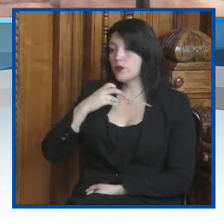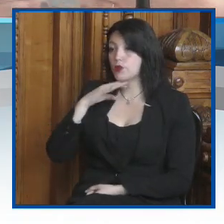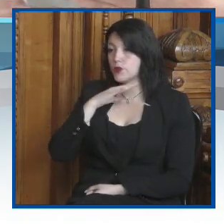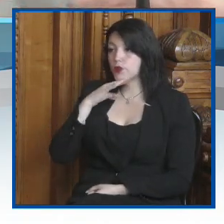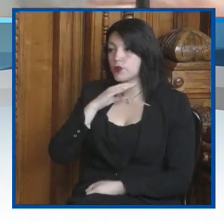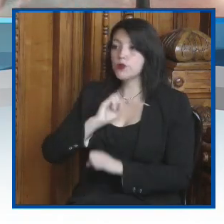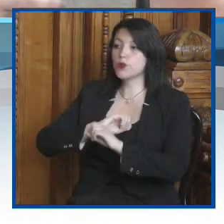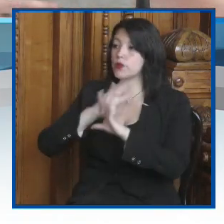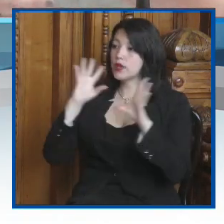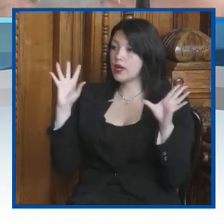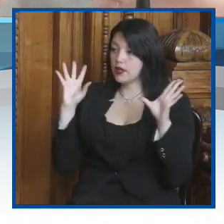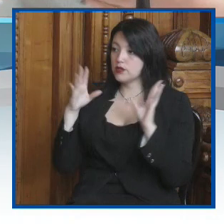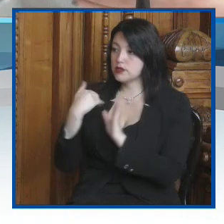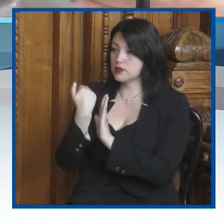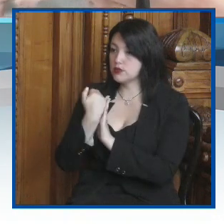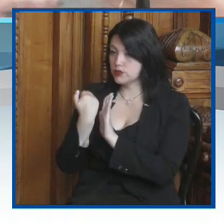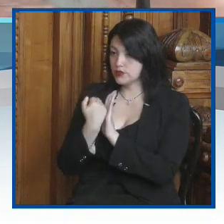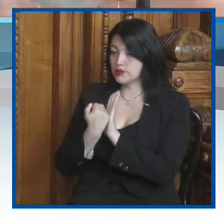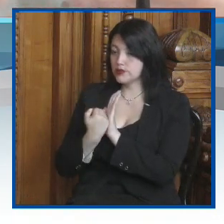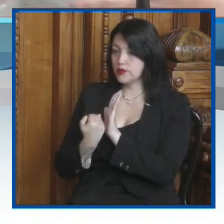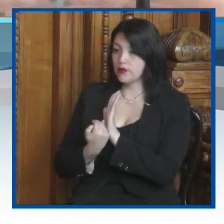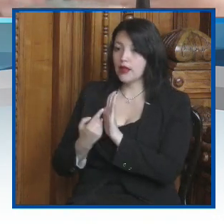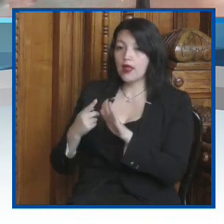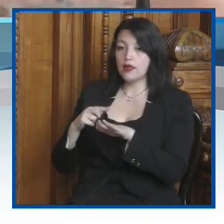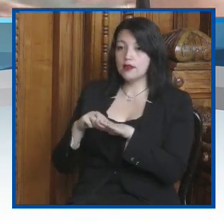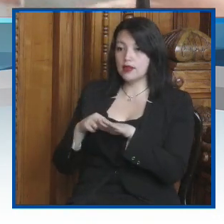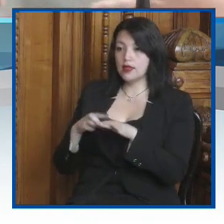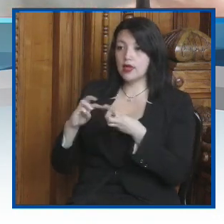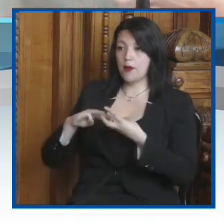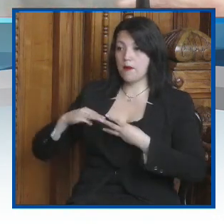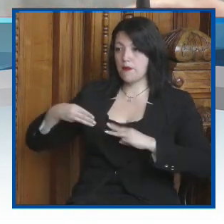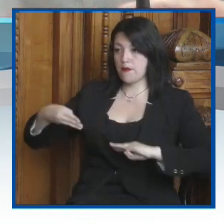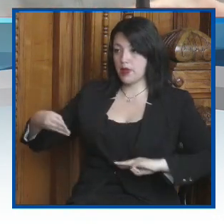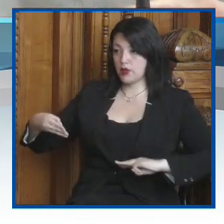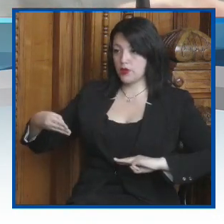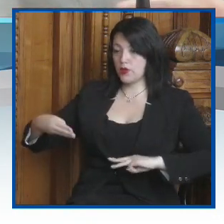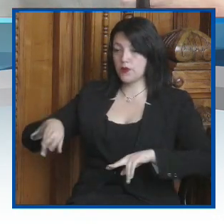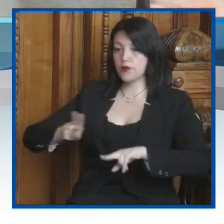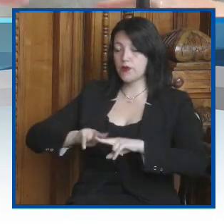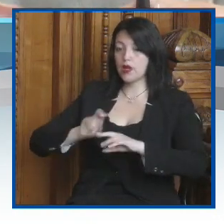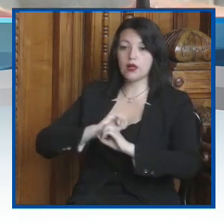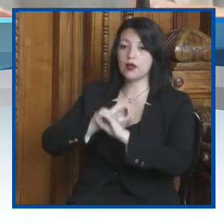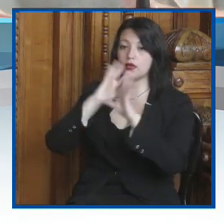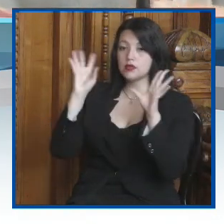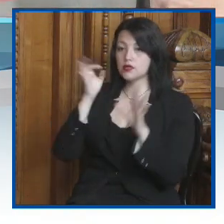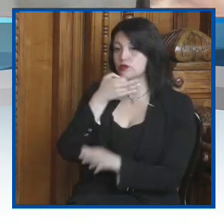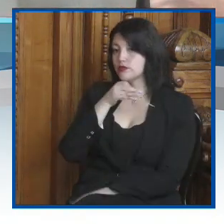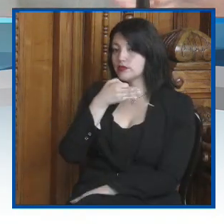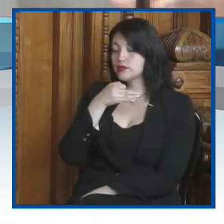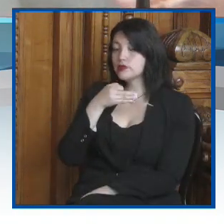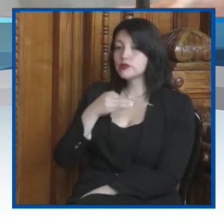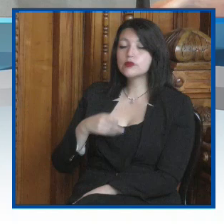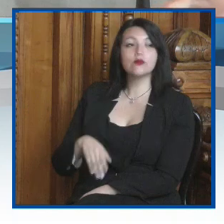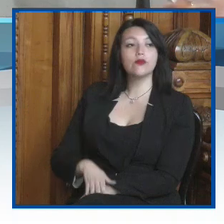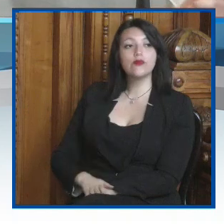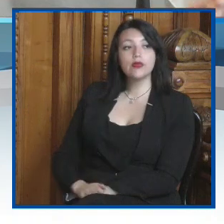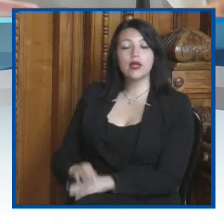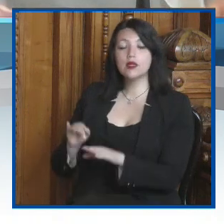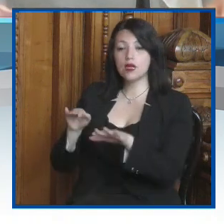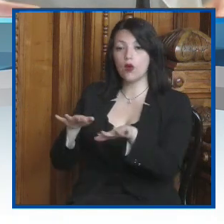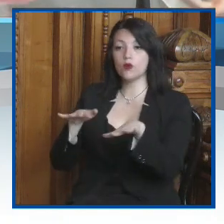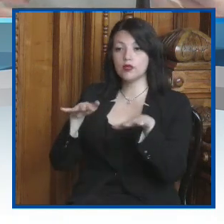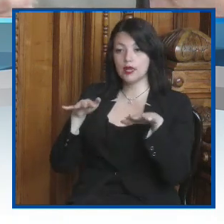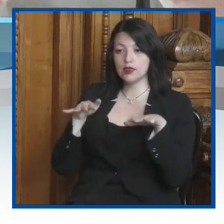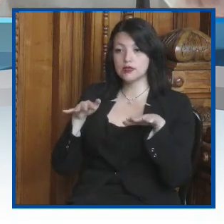a establecer técnicas y métodos para clarificar el lenguaje, yo entendí que en ese tipo de audiencias, donde